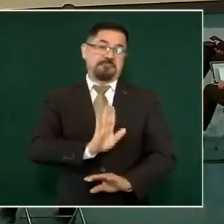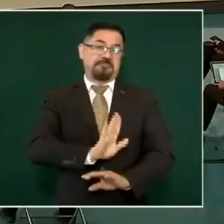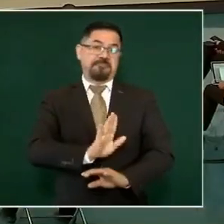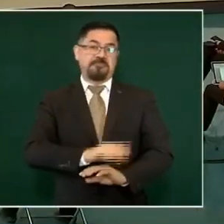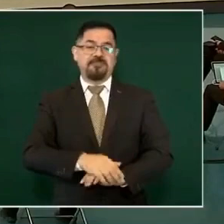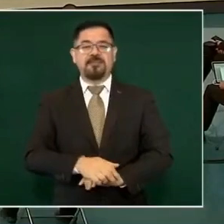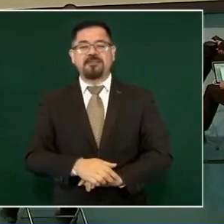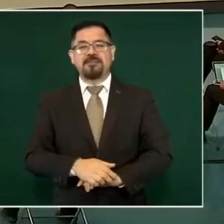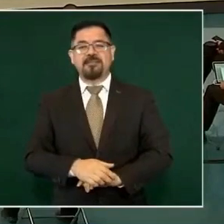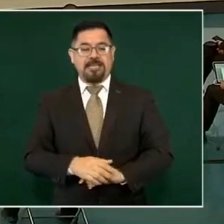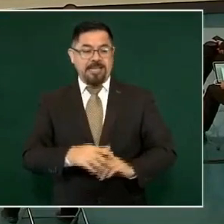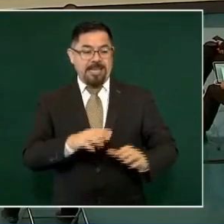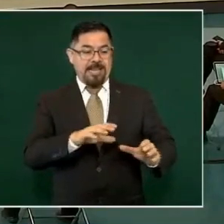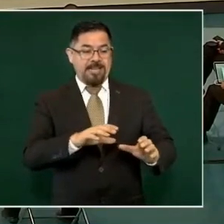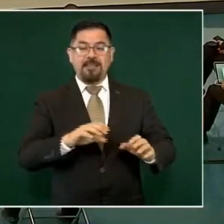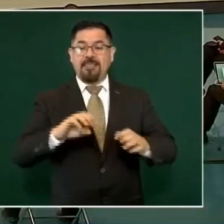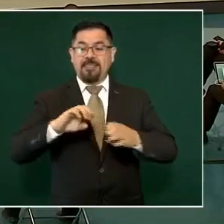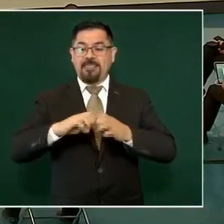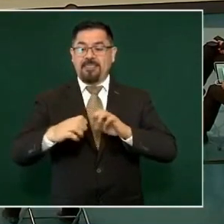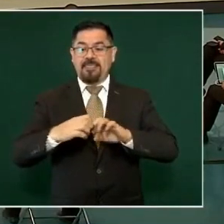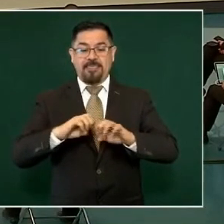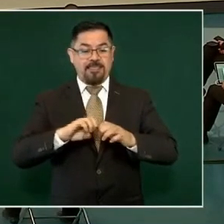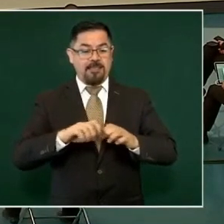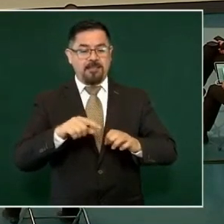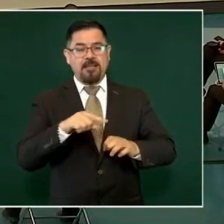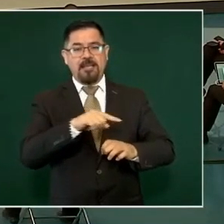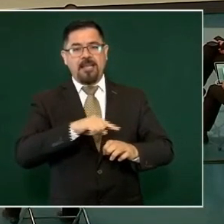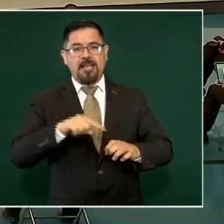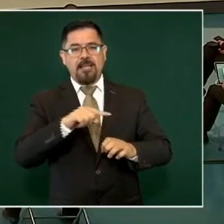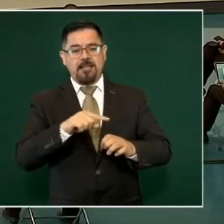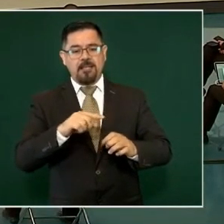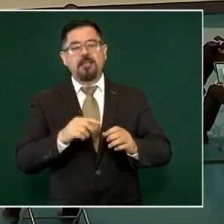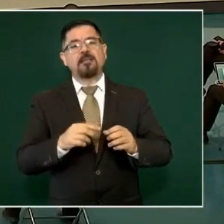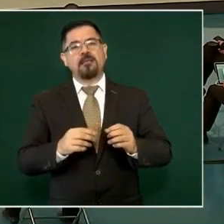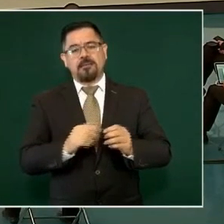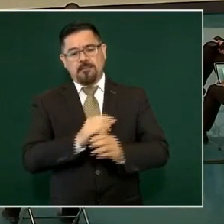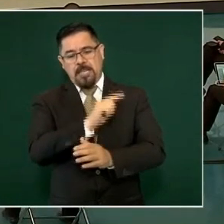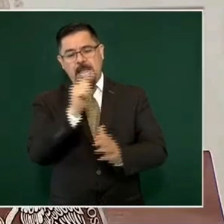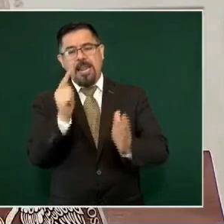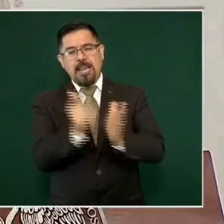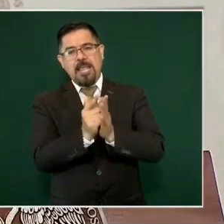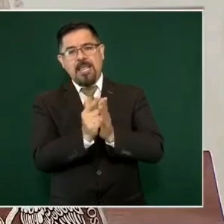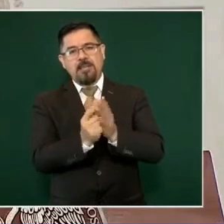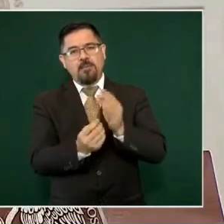Con el que se oponía sacaron la reforma energética